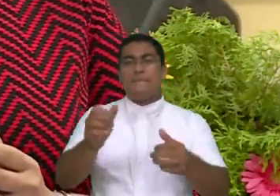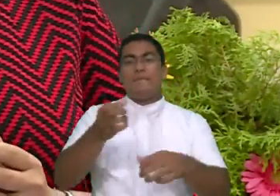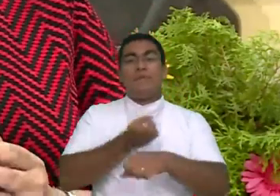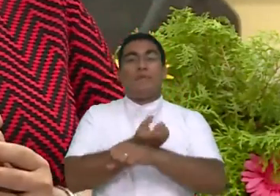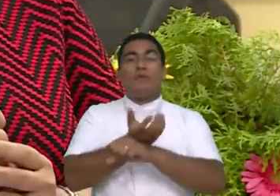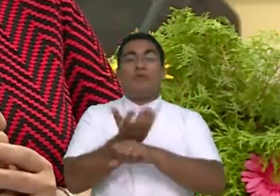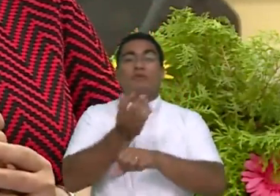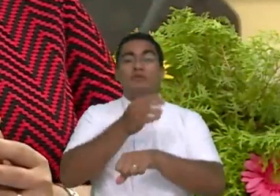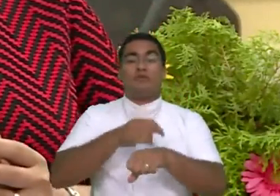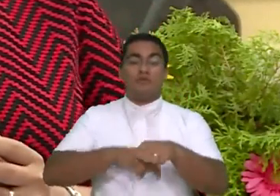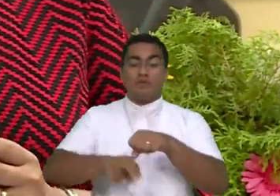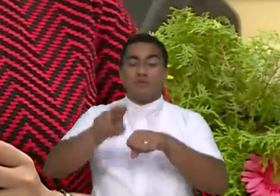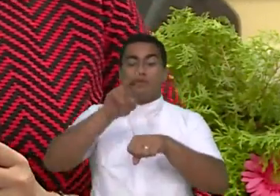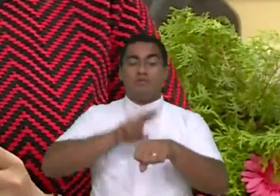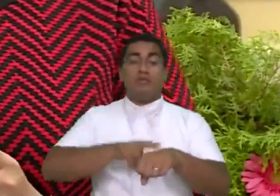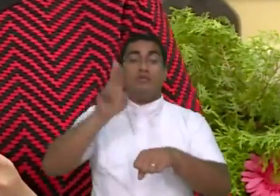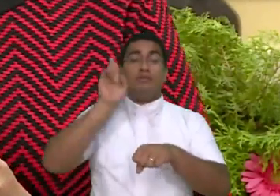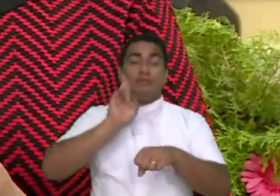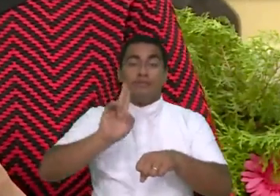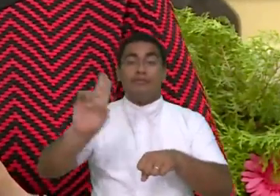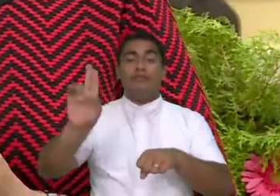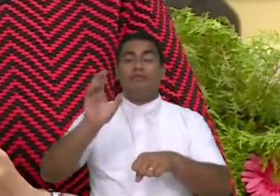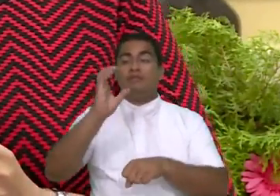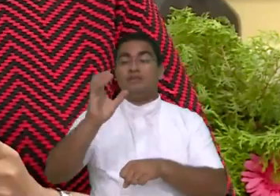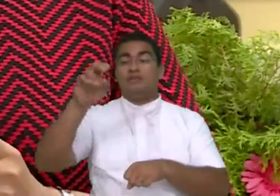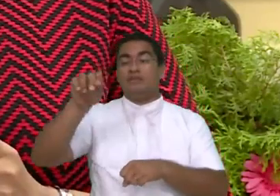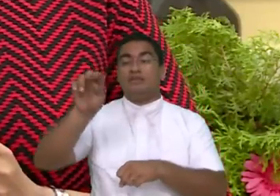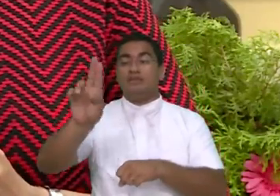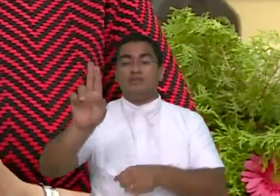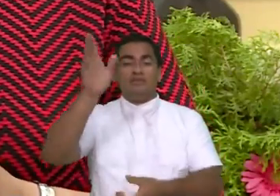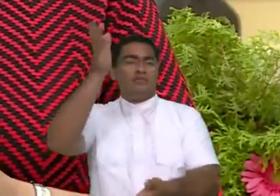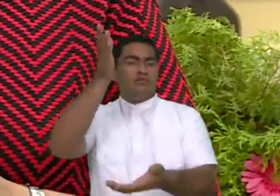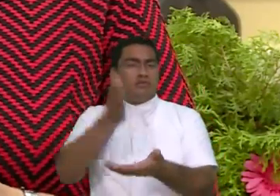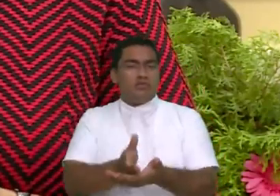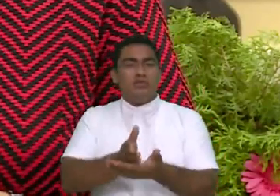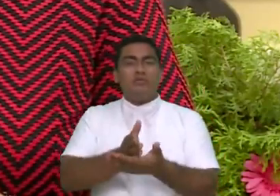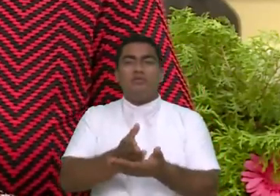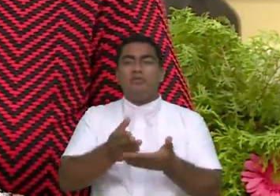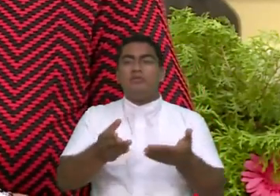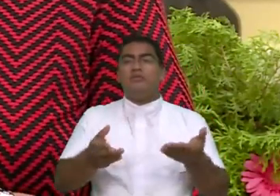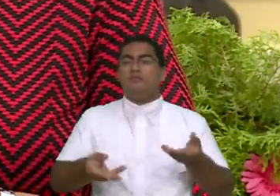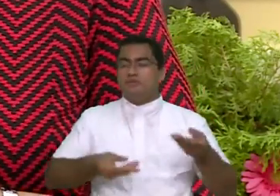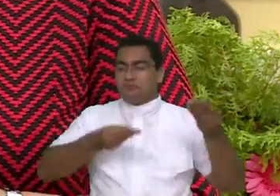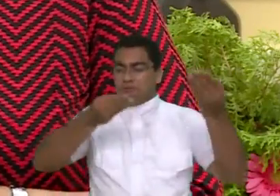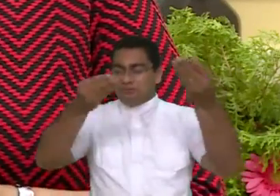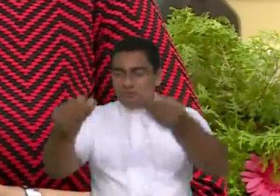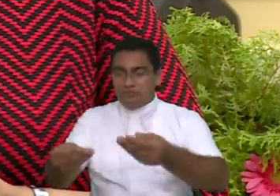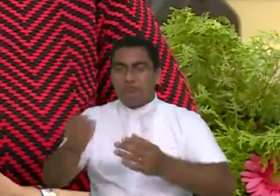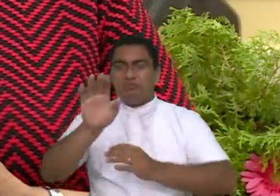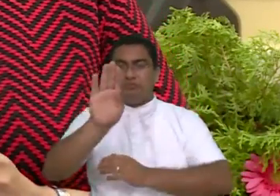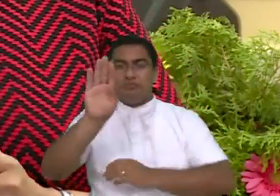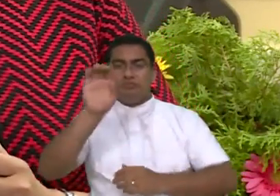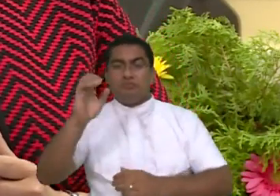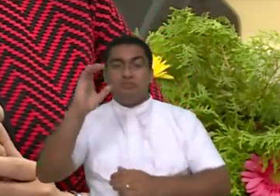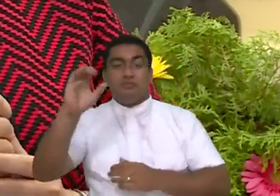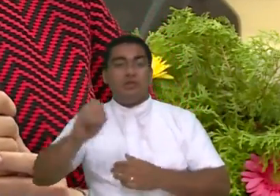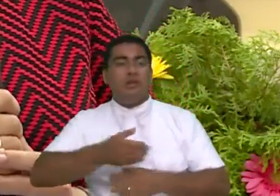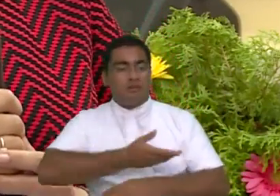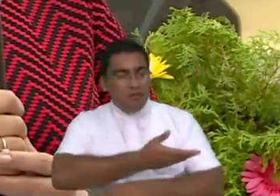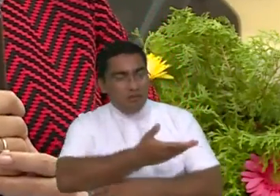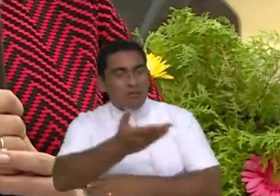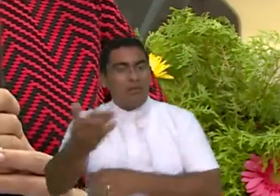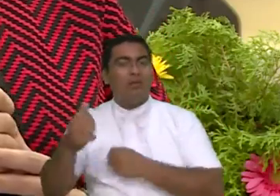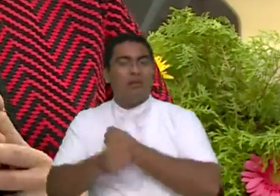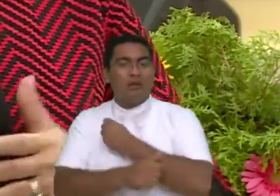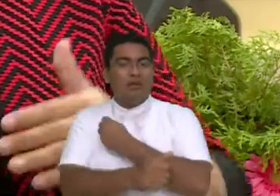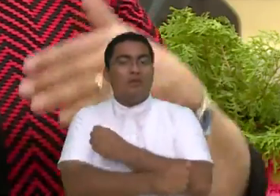de Universidades ha tomado la decisión de otorgarles una beca para que ustedes